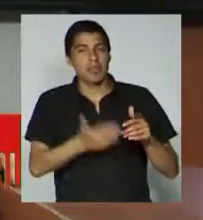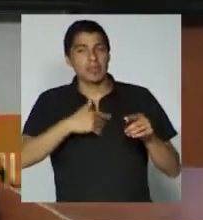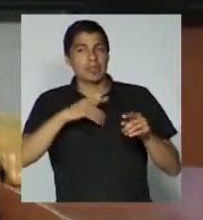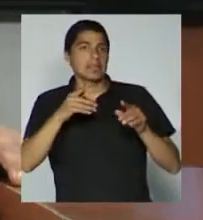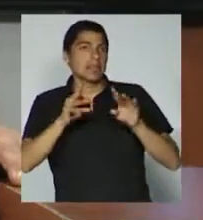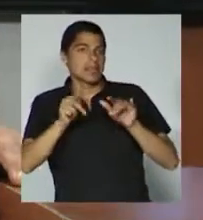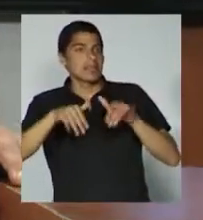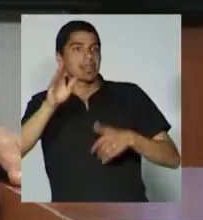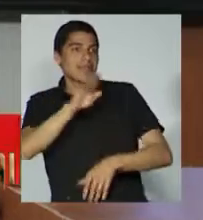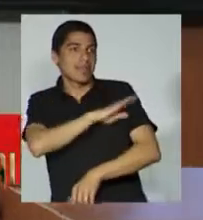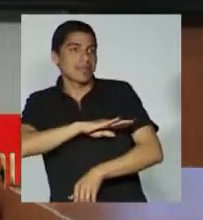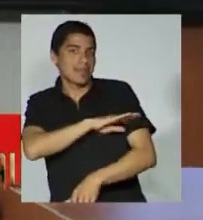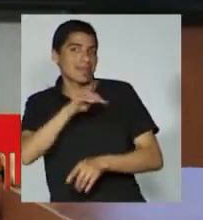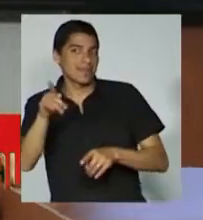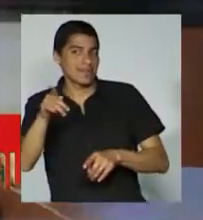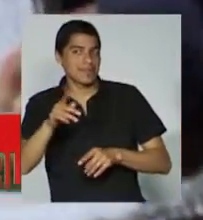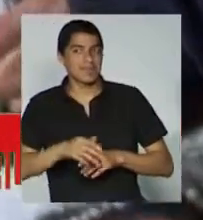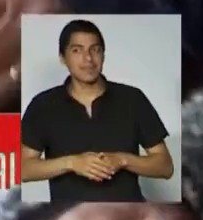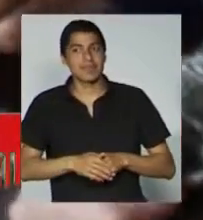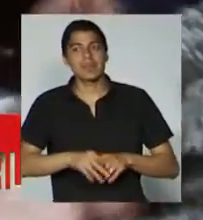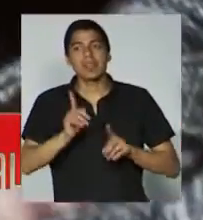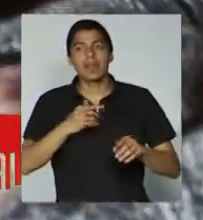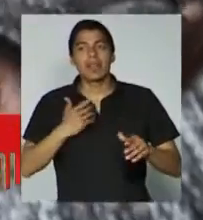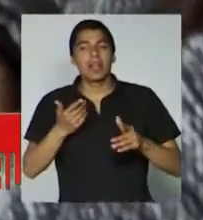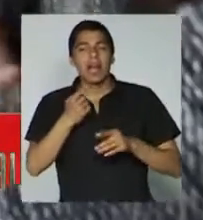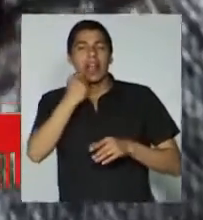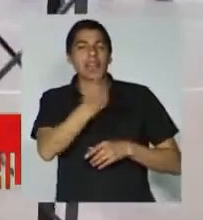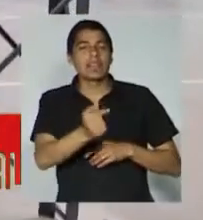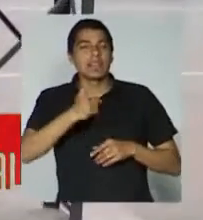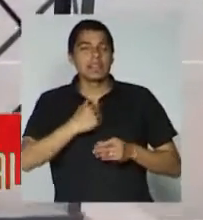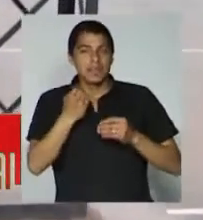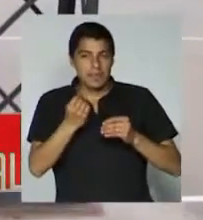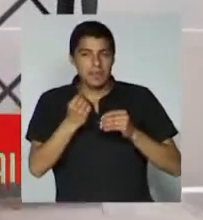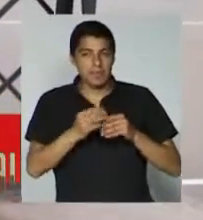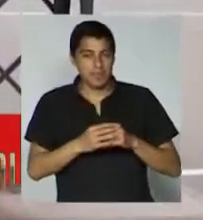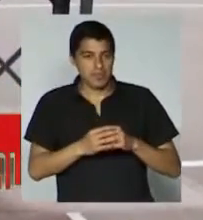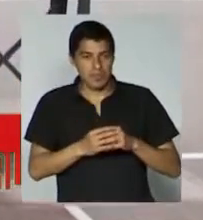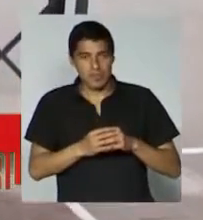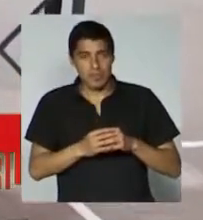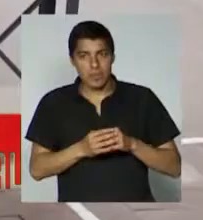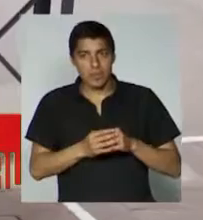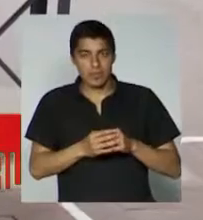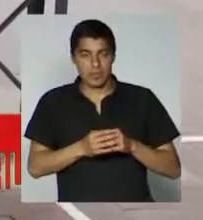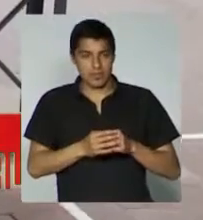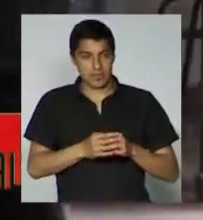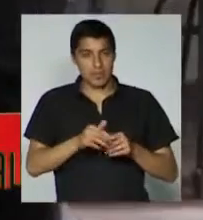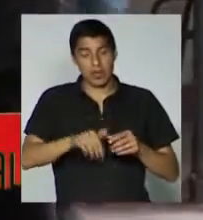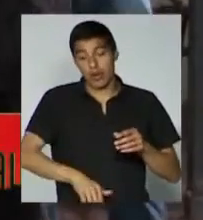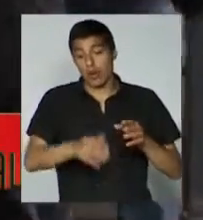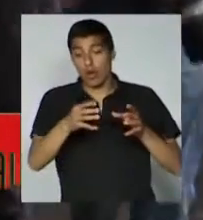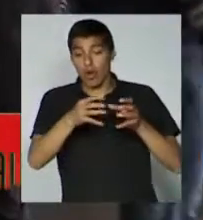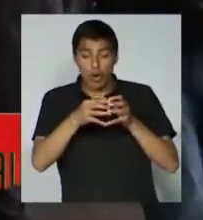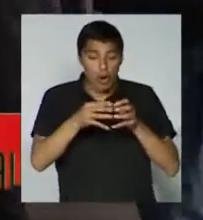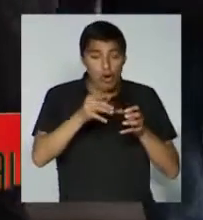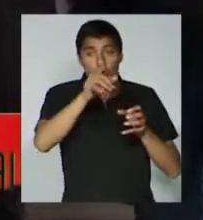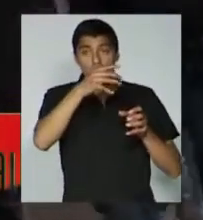Scioli. Sin embargo, a ver, lo que él planteaba sobre qué implica esto, o sea, en cuanto a jurisdicciones